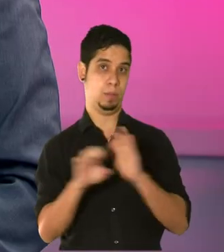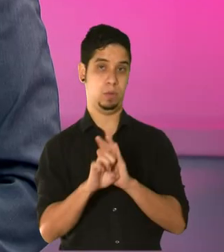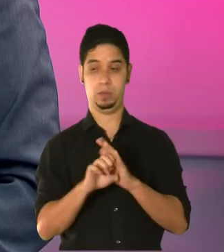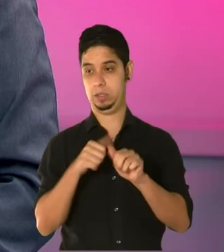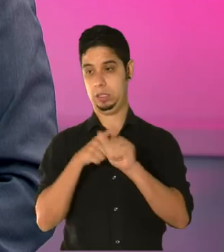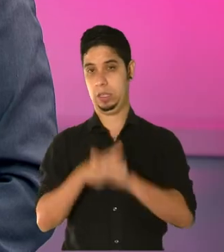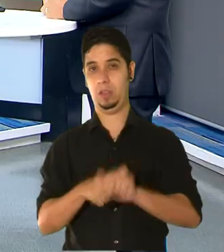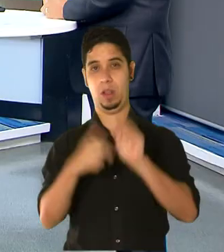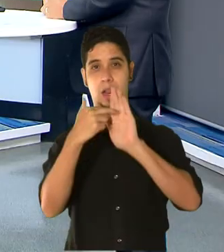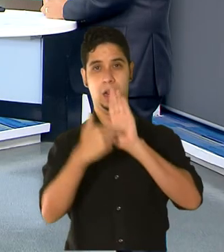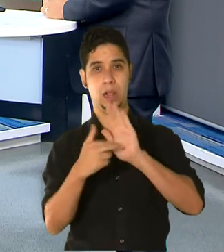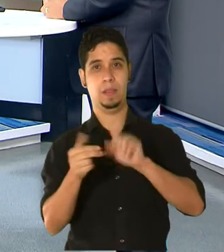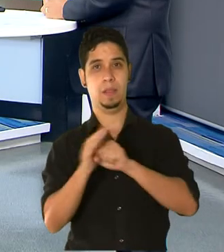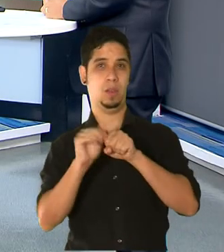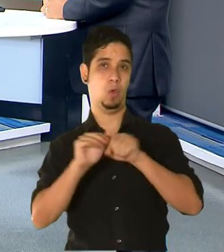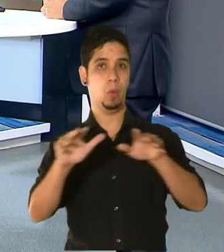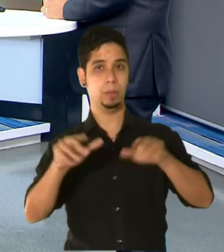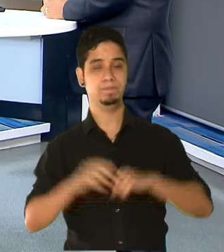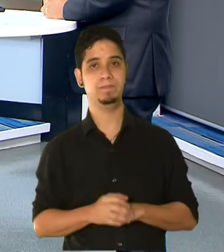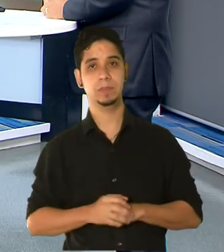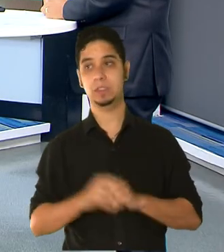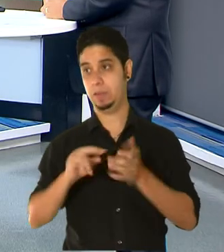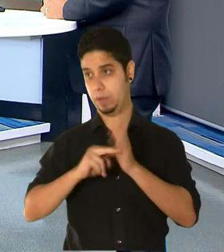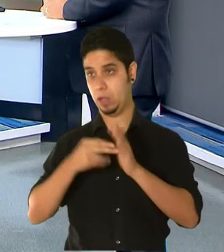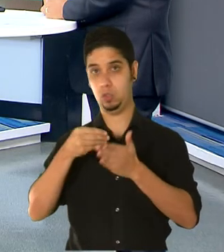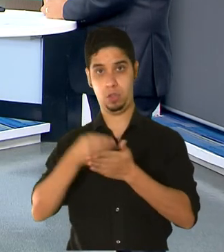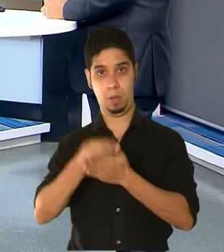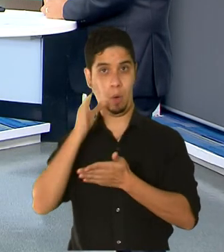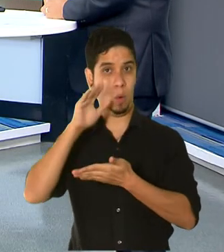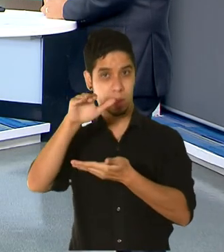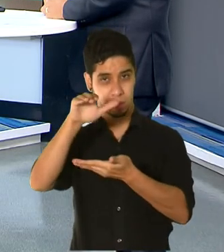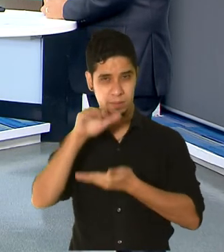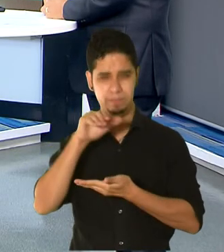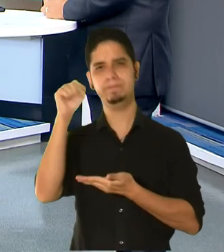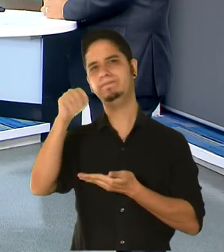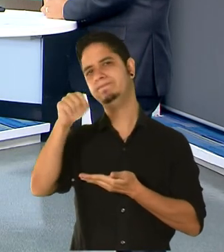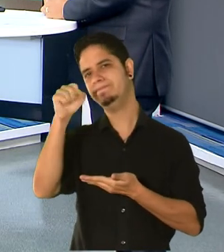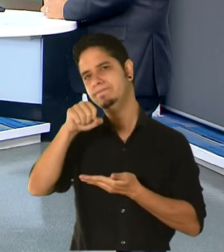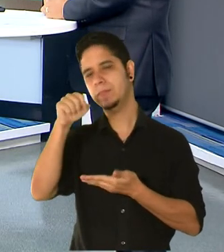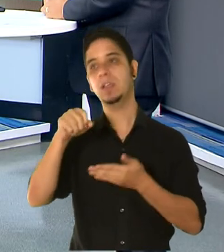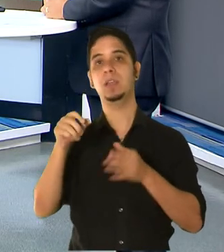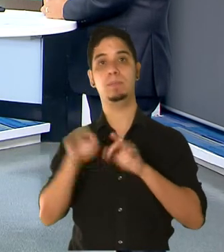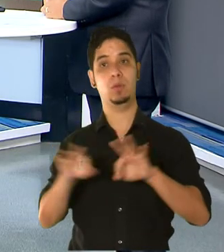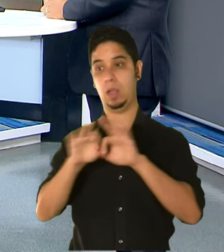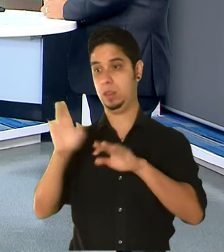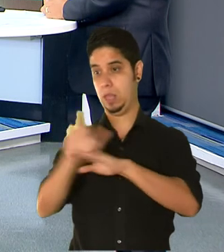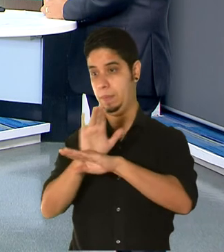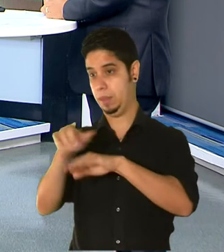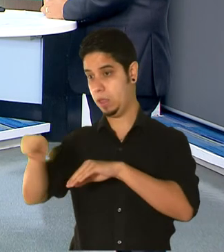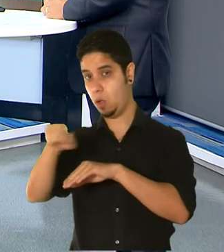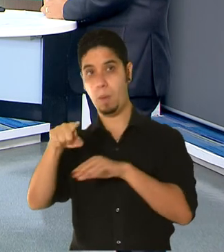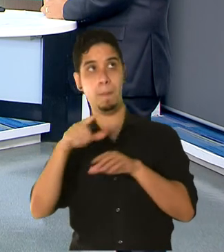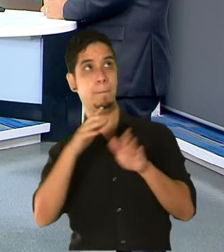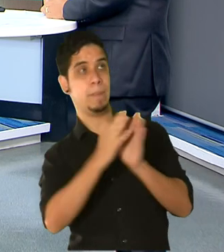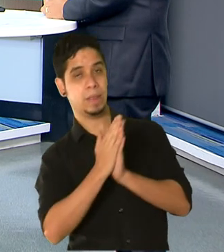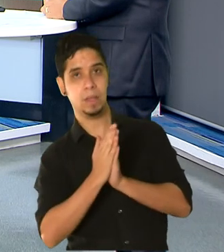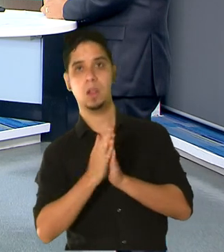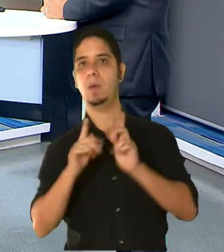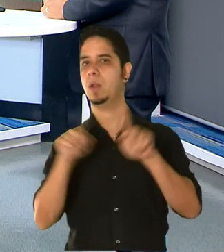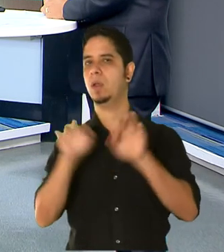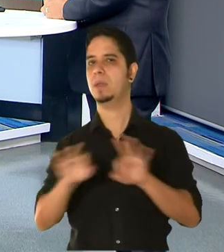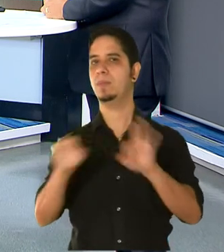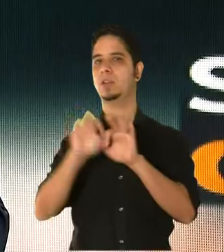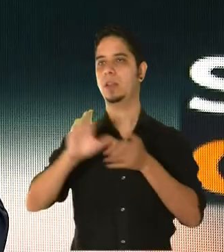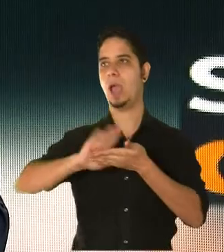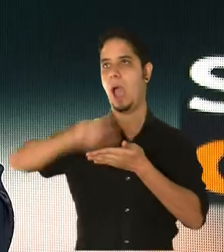así que es una combinación el dinero va a llegar los empresarios tienen que aprovechar solicitarlo y también educarse orientarse y capacitarse